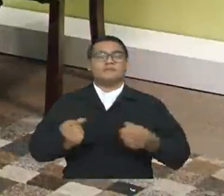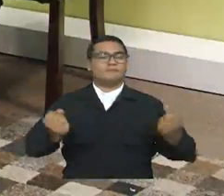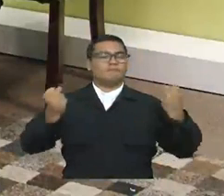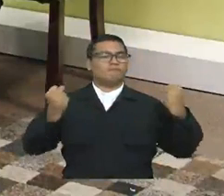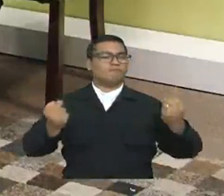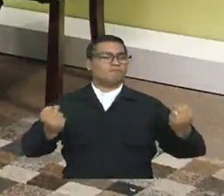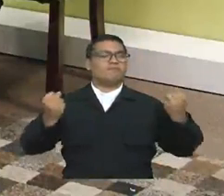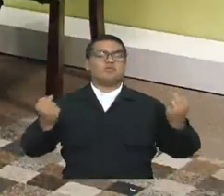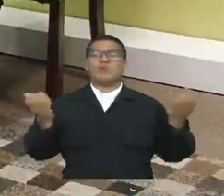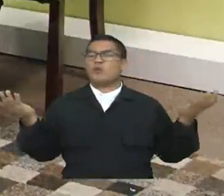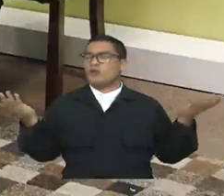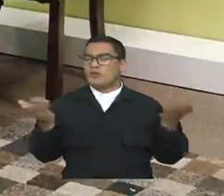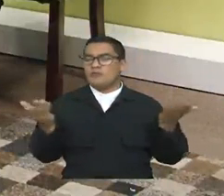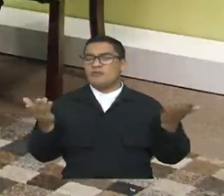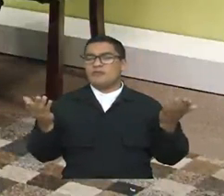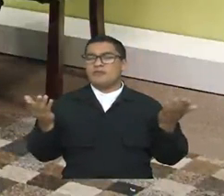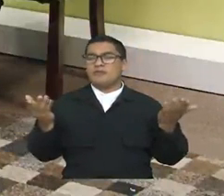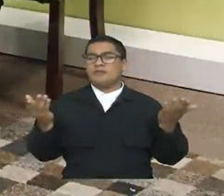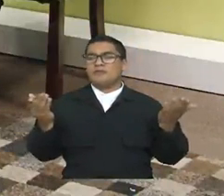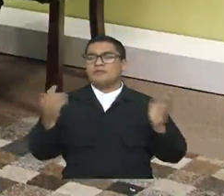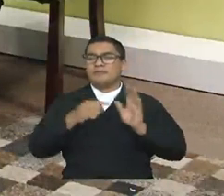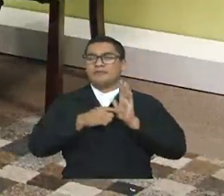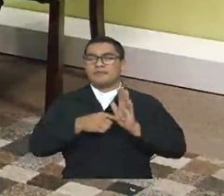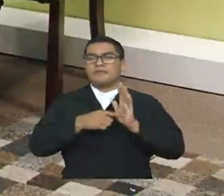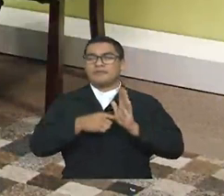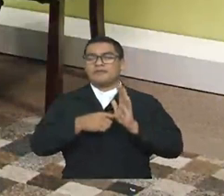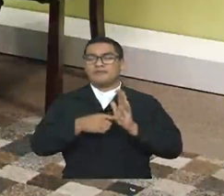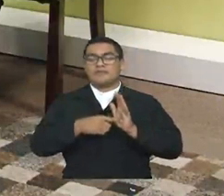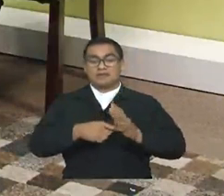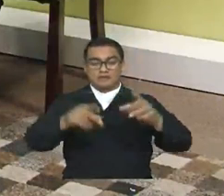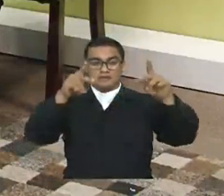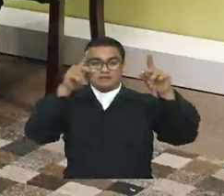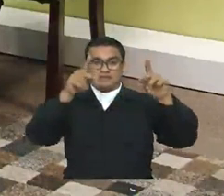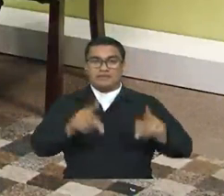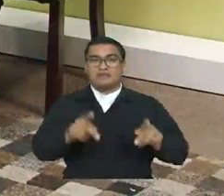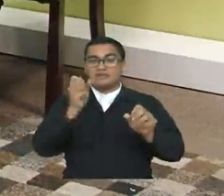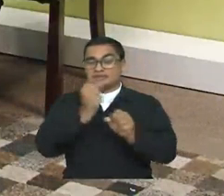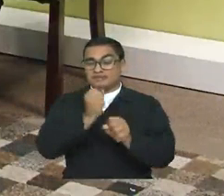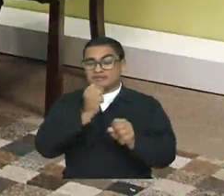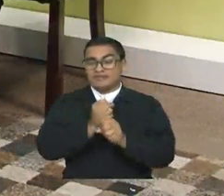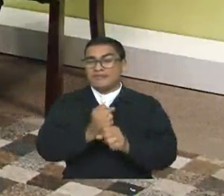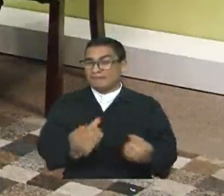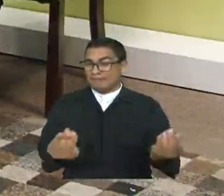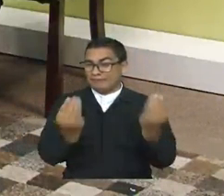ejemplo, y que sean de útil, por ejemplo, una persona que trabaja mucho?